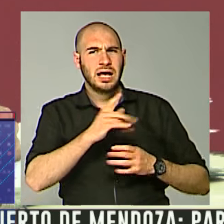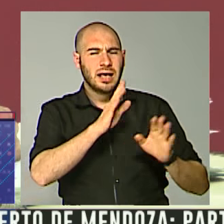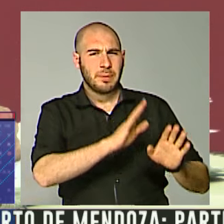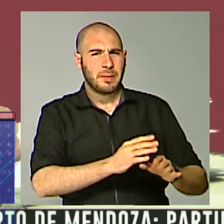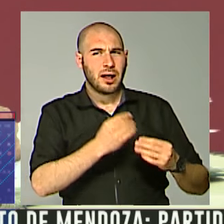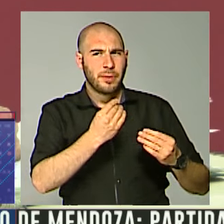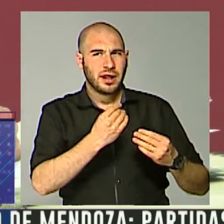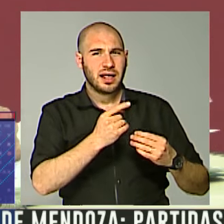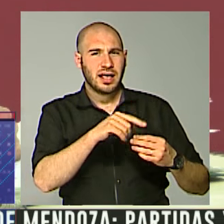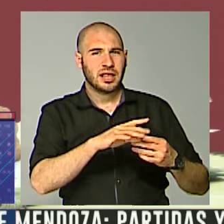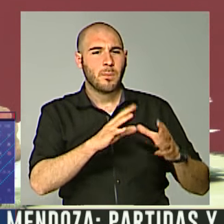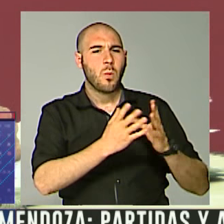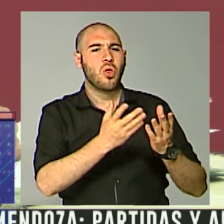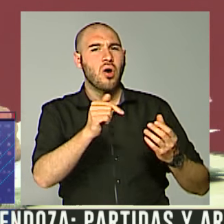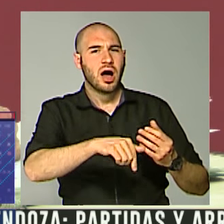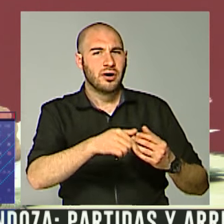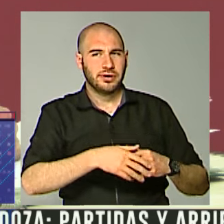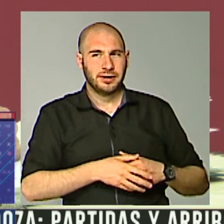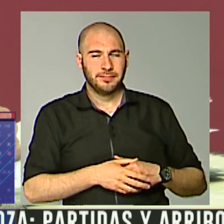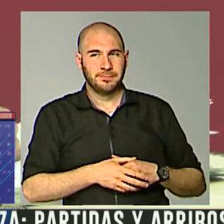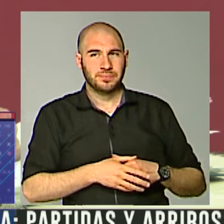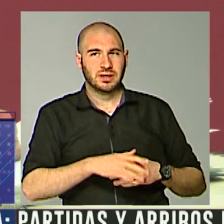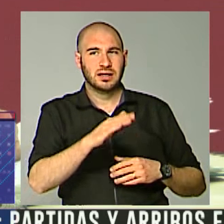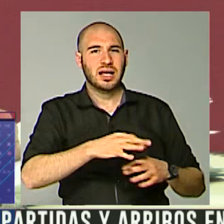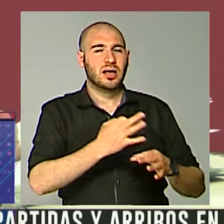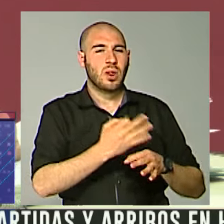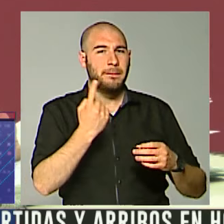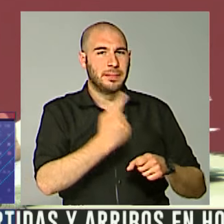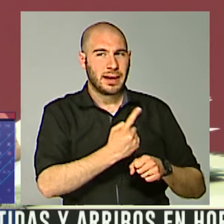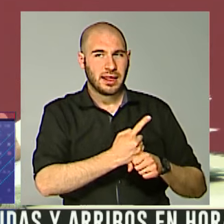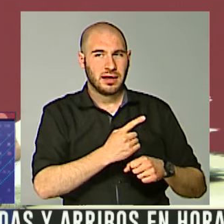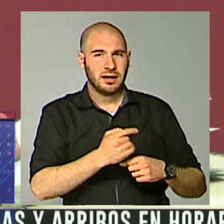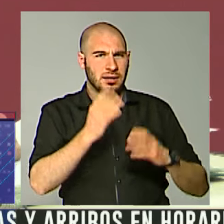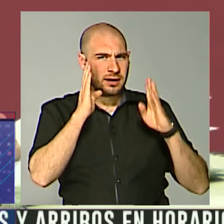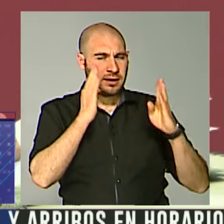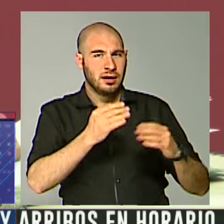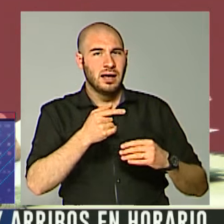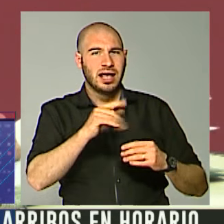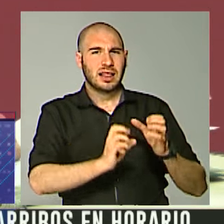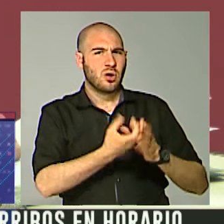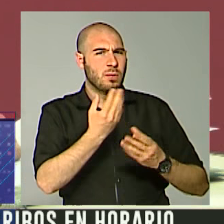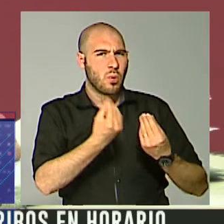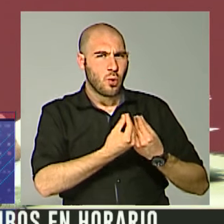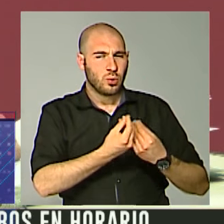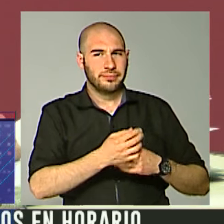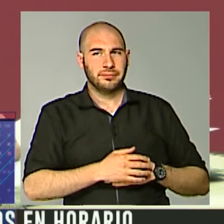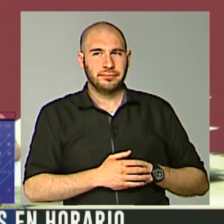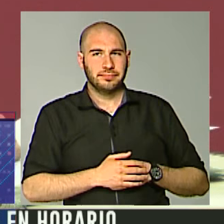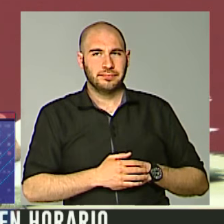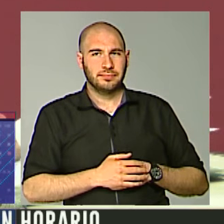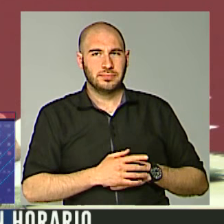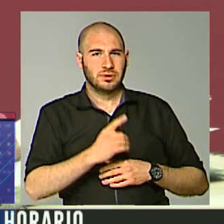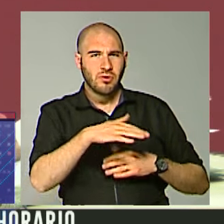chicos para este mundo actual? Digo, los chicos de la escuela primaria, pensando que hay mucha tecnología,